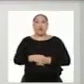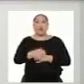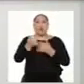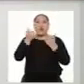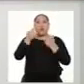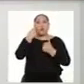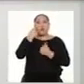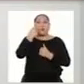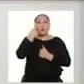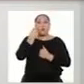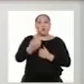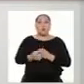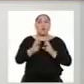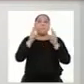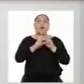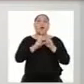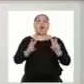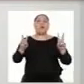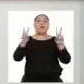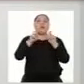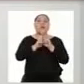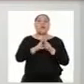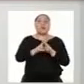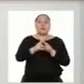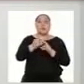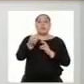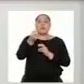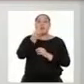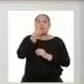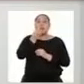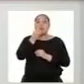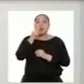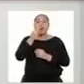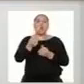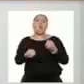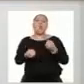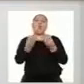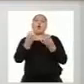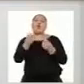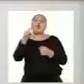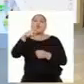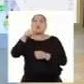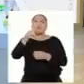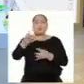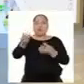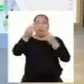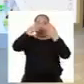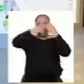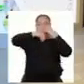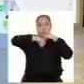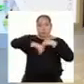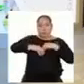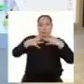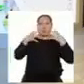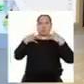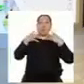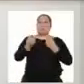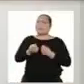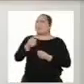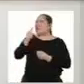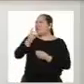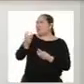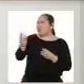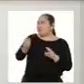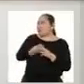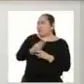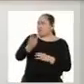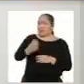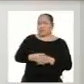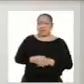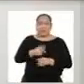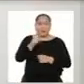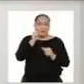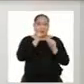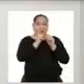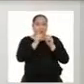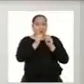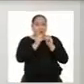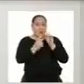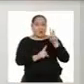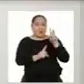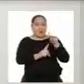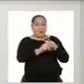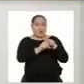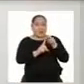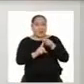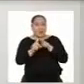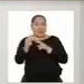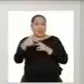los alimentos Y en qué cantidad los requerimos para tener energía y estar saludables ¿Y ahí dónde está la matemática? Con los datos que tengamos